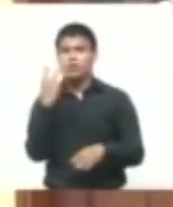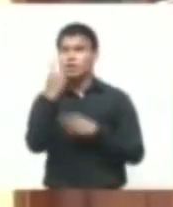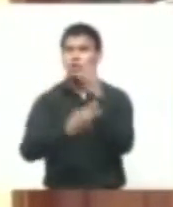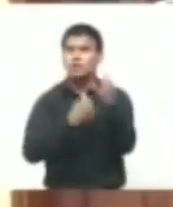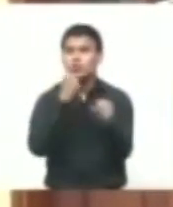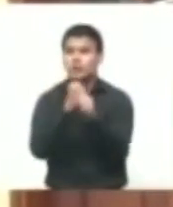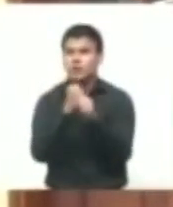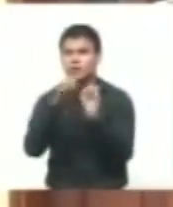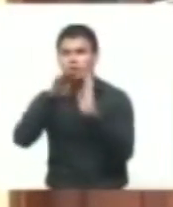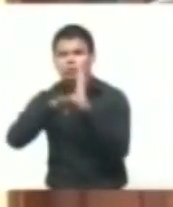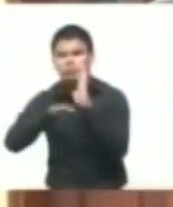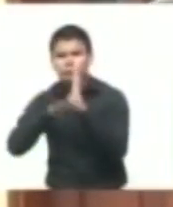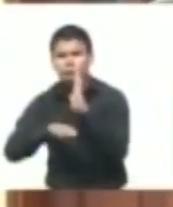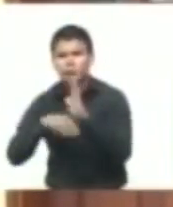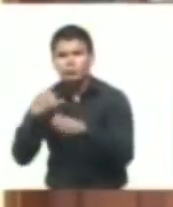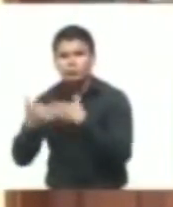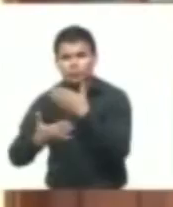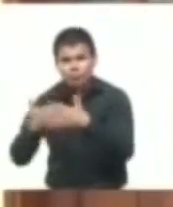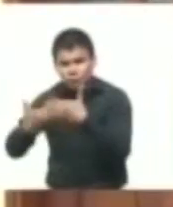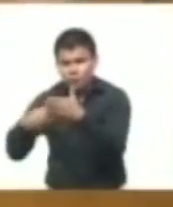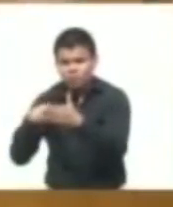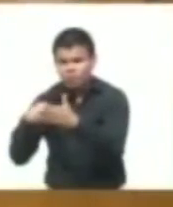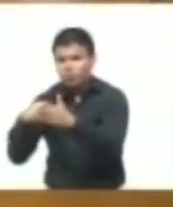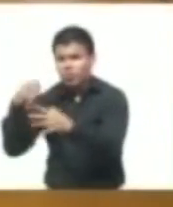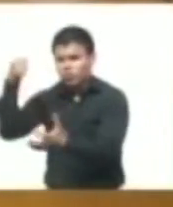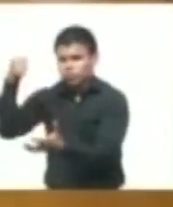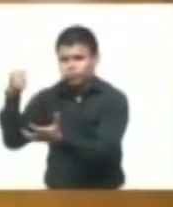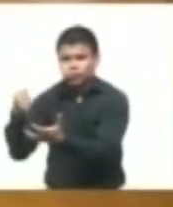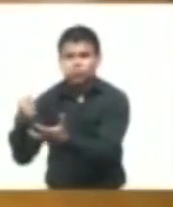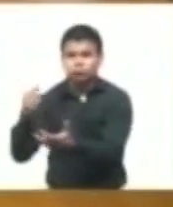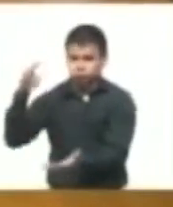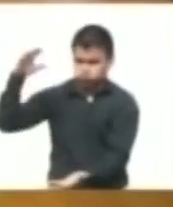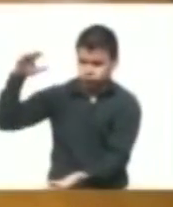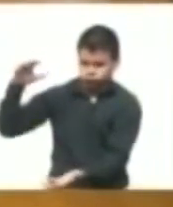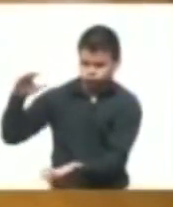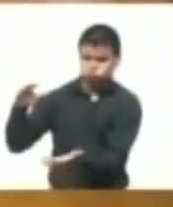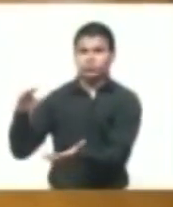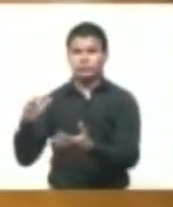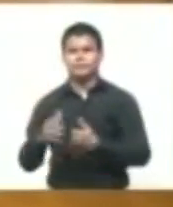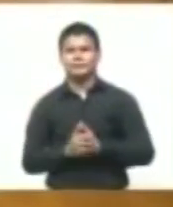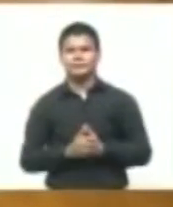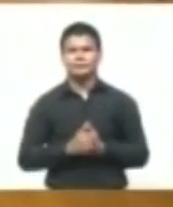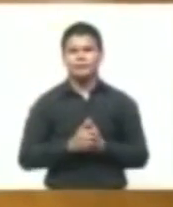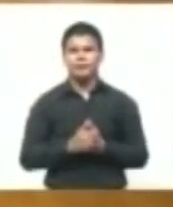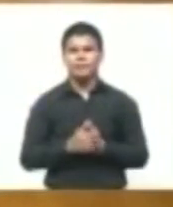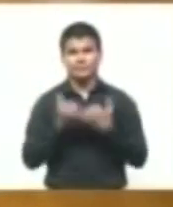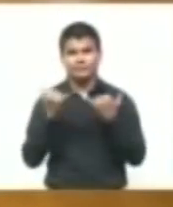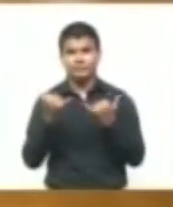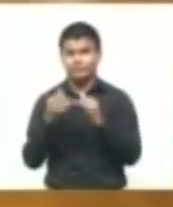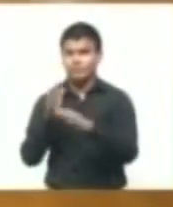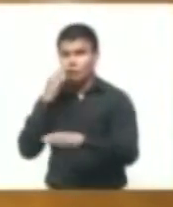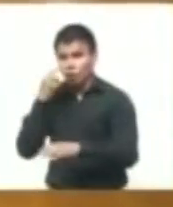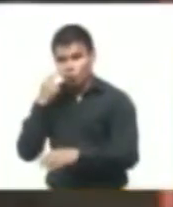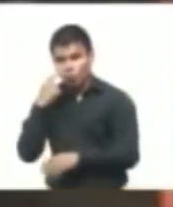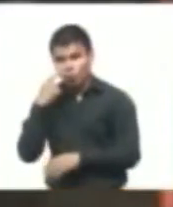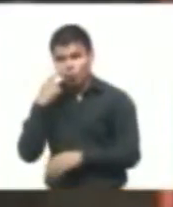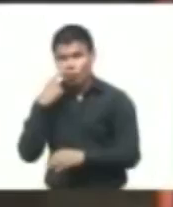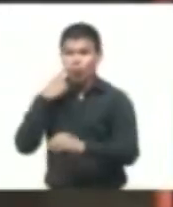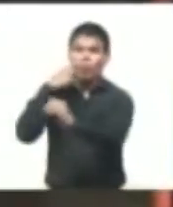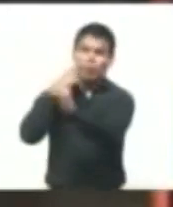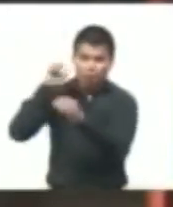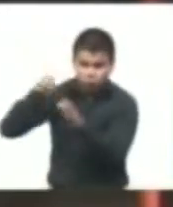reducido en un 8.3% la producción de basuras. Las campañas de cultura ciudadana como Ponte Bacano y Ojo con la Basura, dirigida